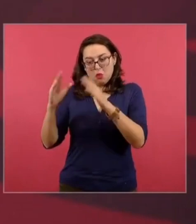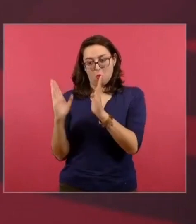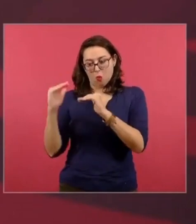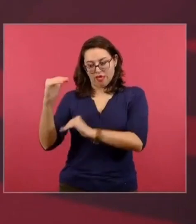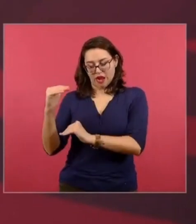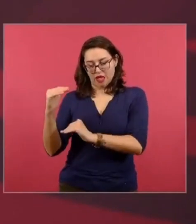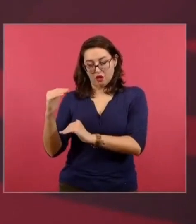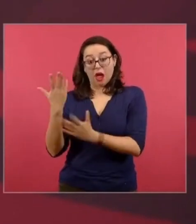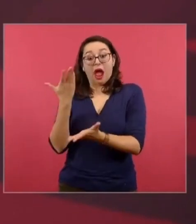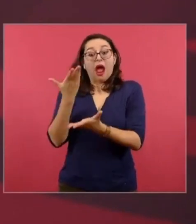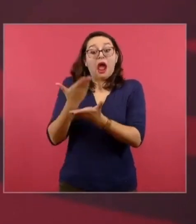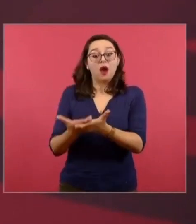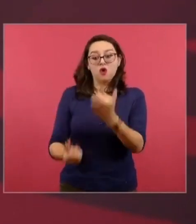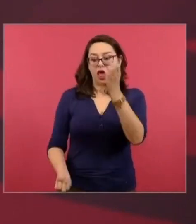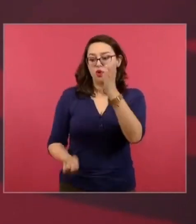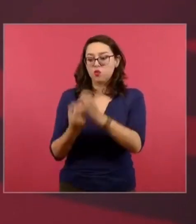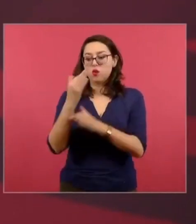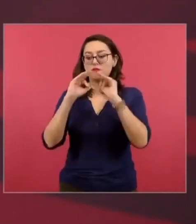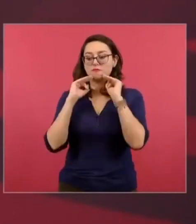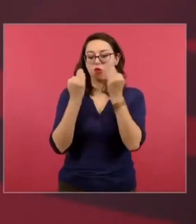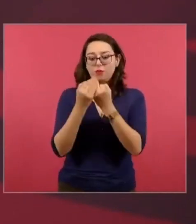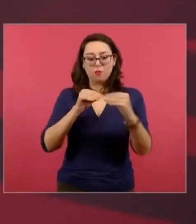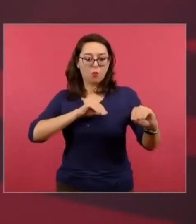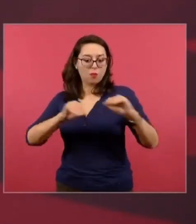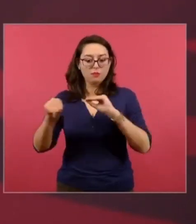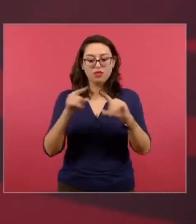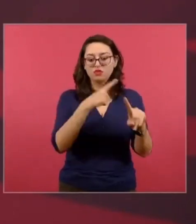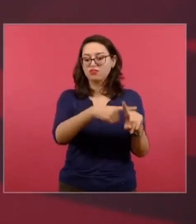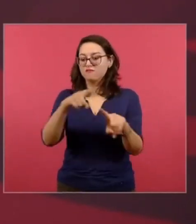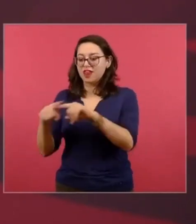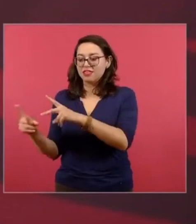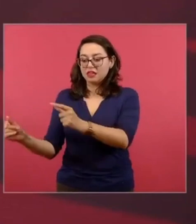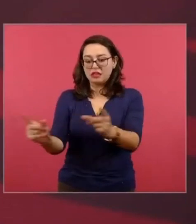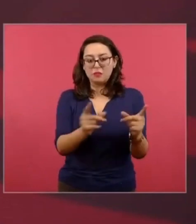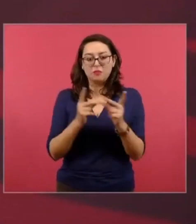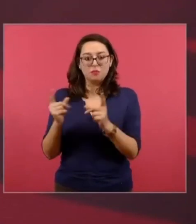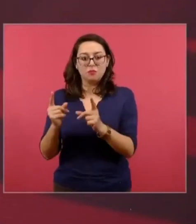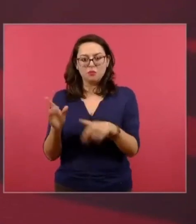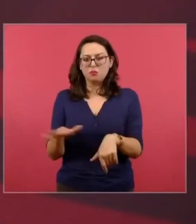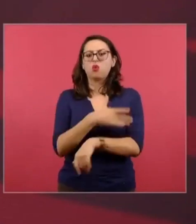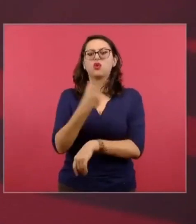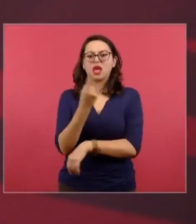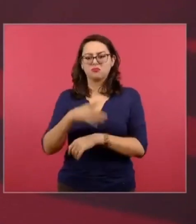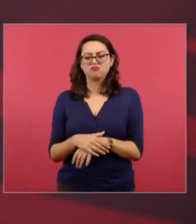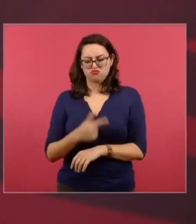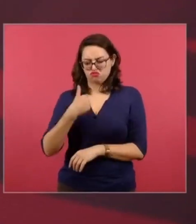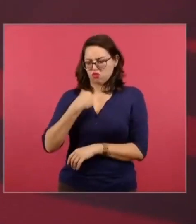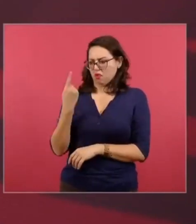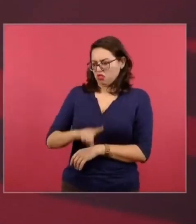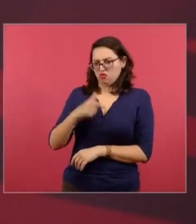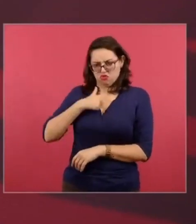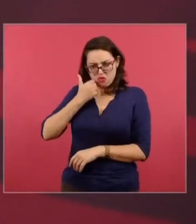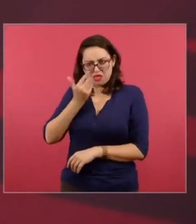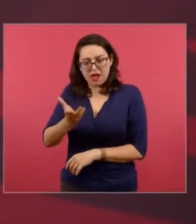ya el modelo, la nueva escuela mexicana, y no por un capricho de los funcionarios que estamos aquí sentados, eso hay que también dejarlo